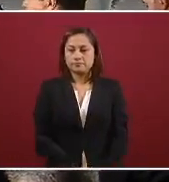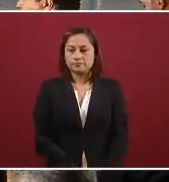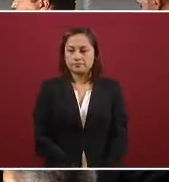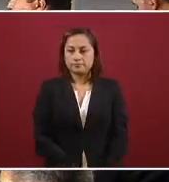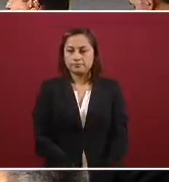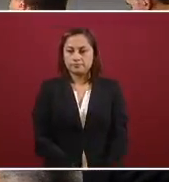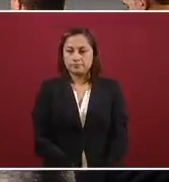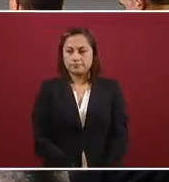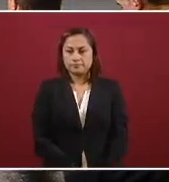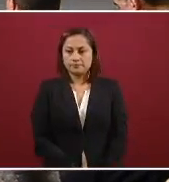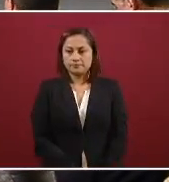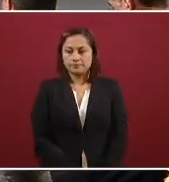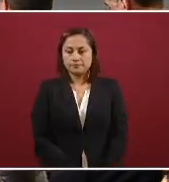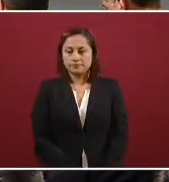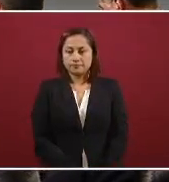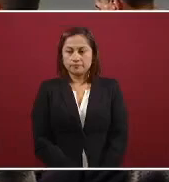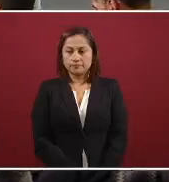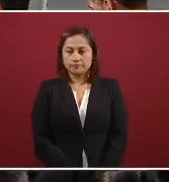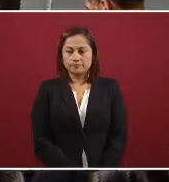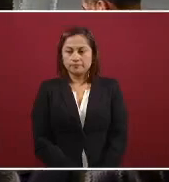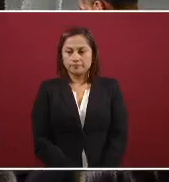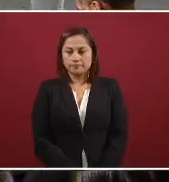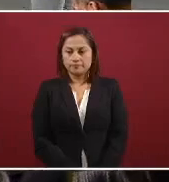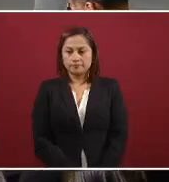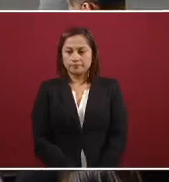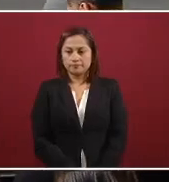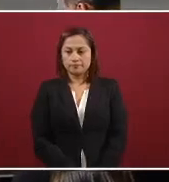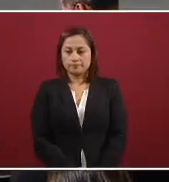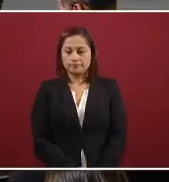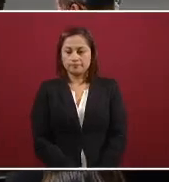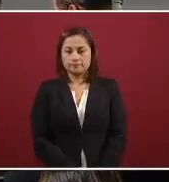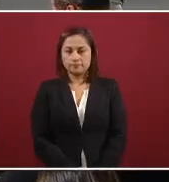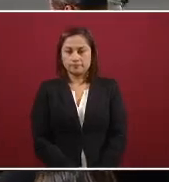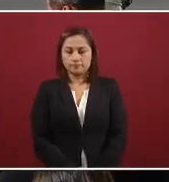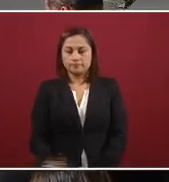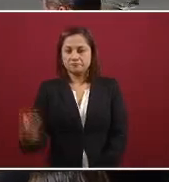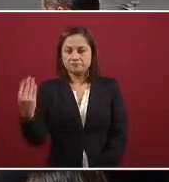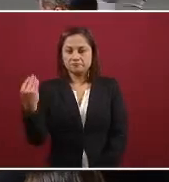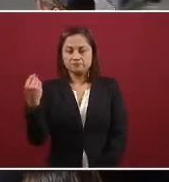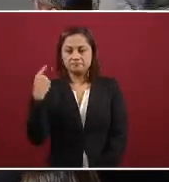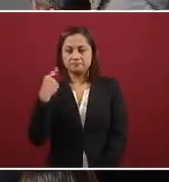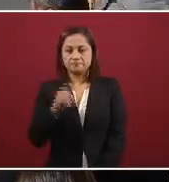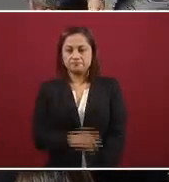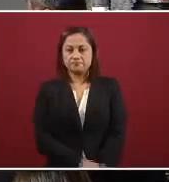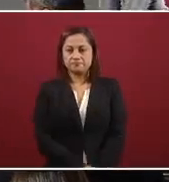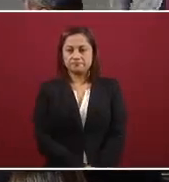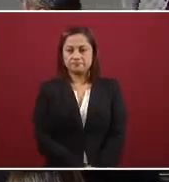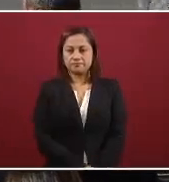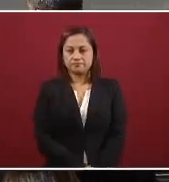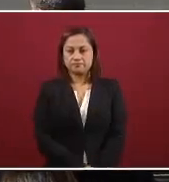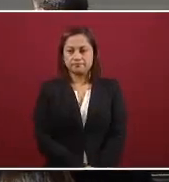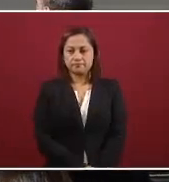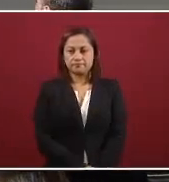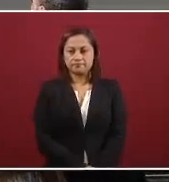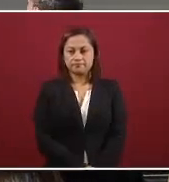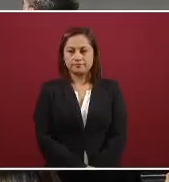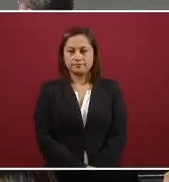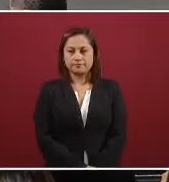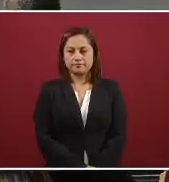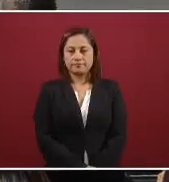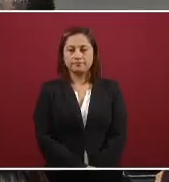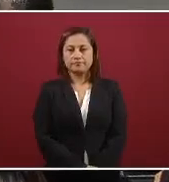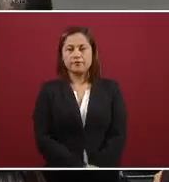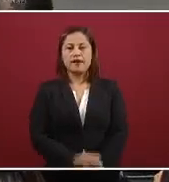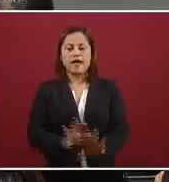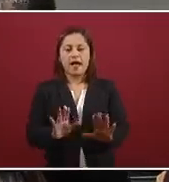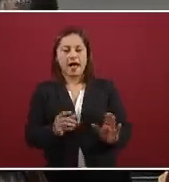Le ganaste. A ver si se alcanza a leer esta pequeñita. Sí, esta es. Ah, la van a poner acá. Ah, está